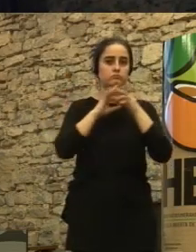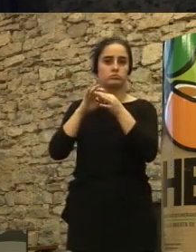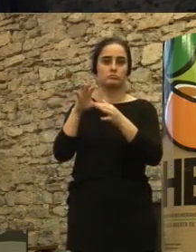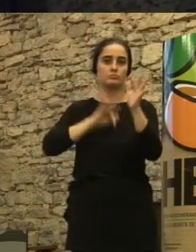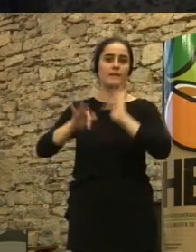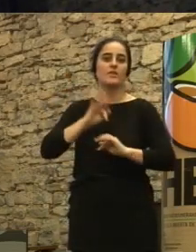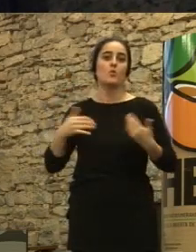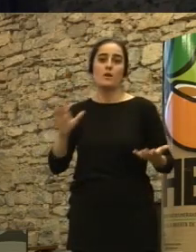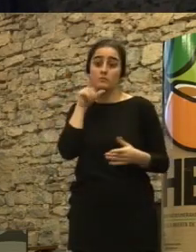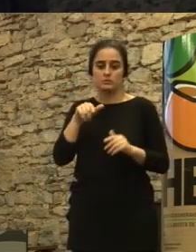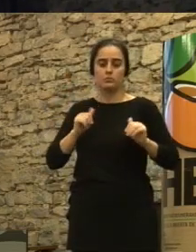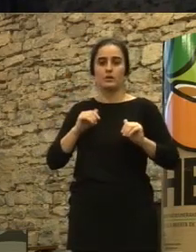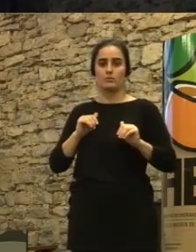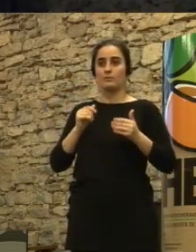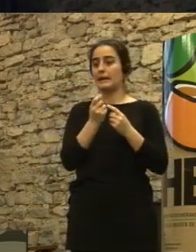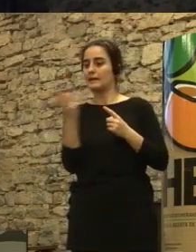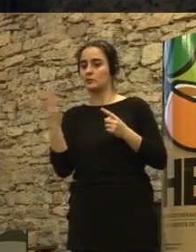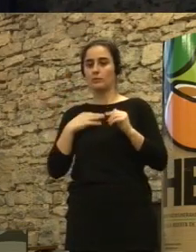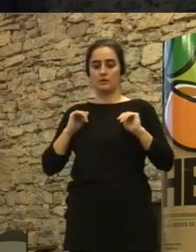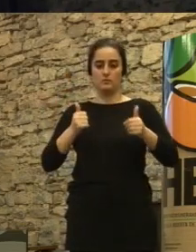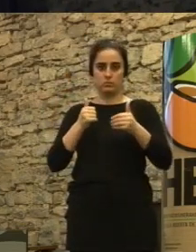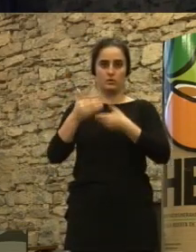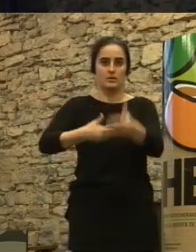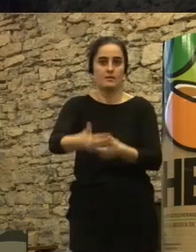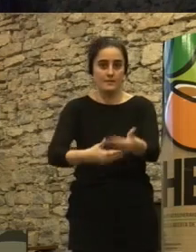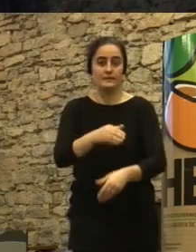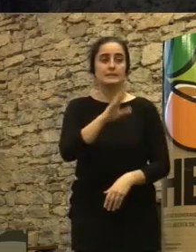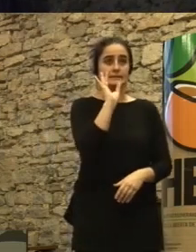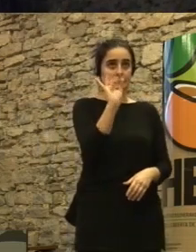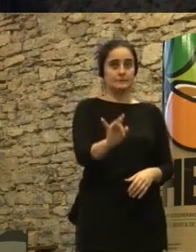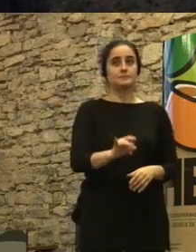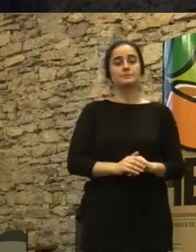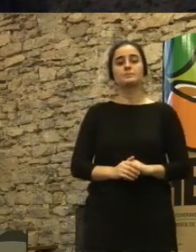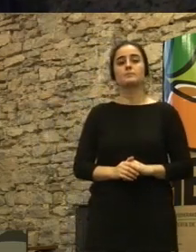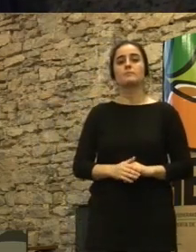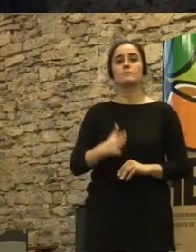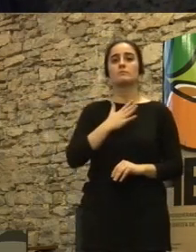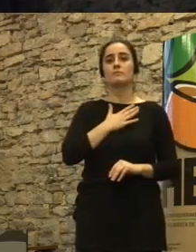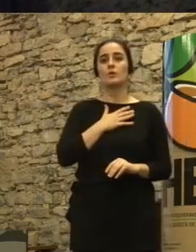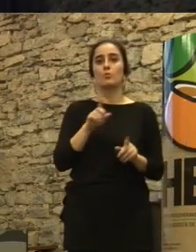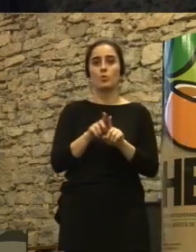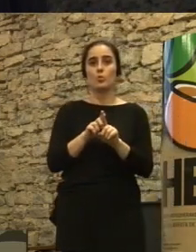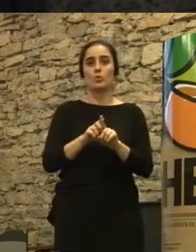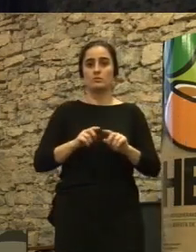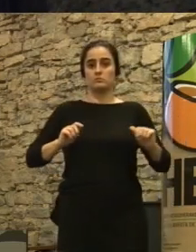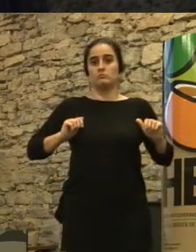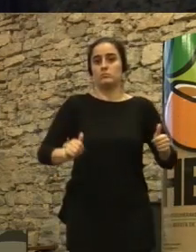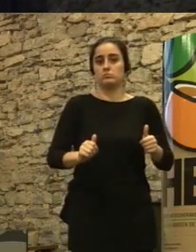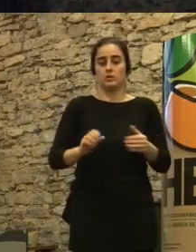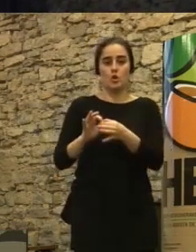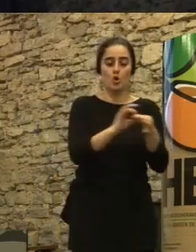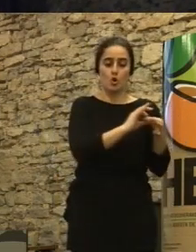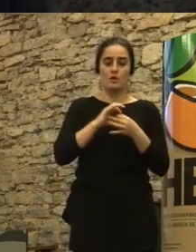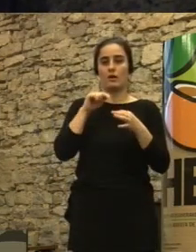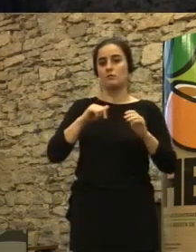puede ser un punto de partida para otras muchas cosas. Sí, es un punto, para mí es el punto de partida, la cohesión, es el